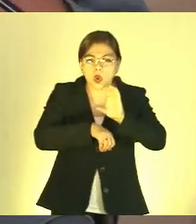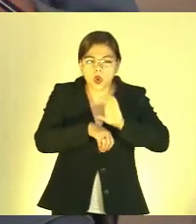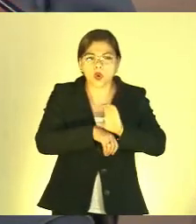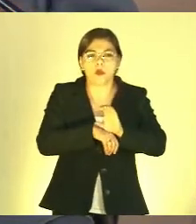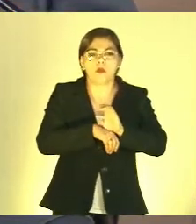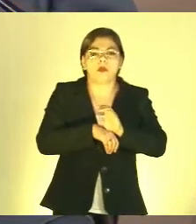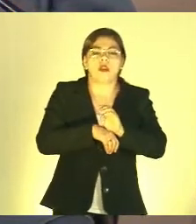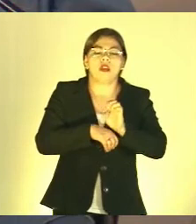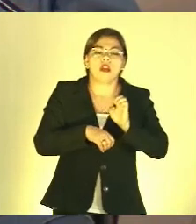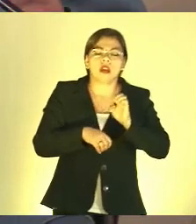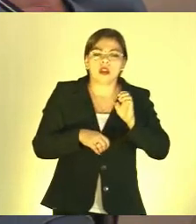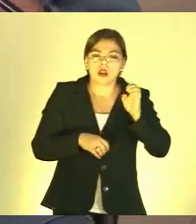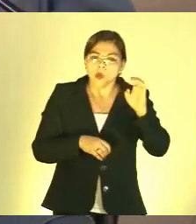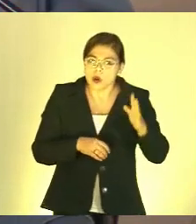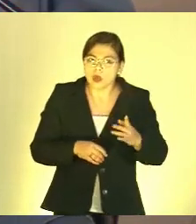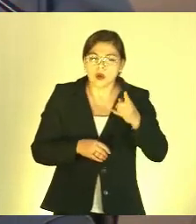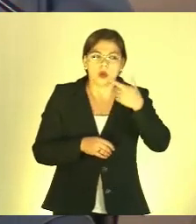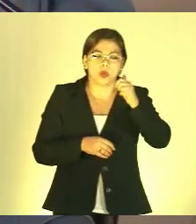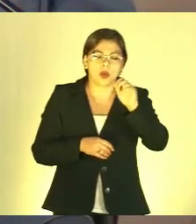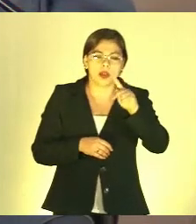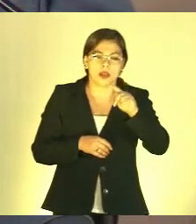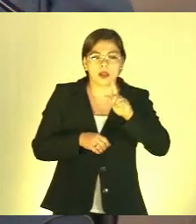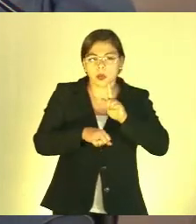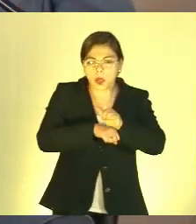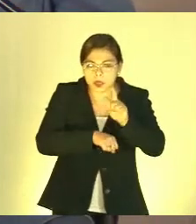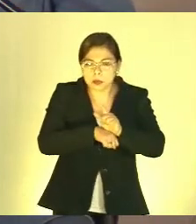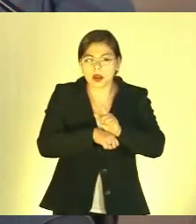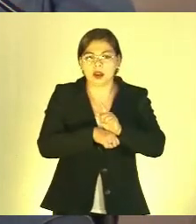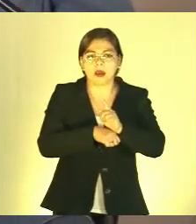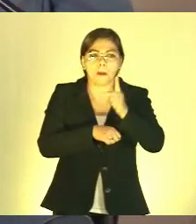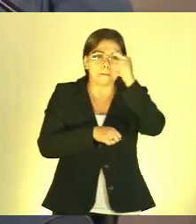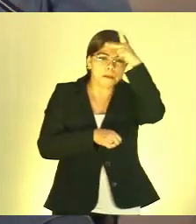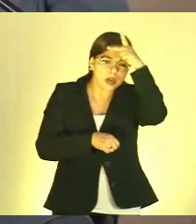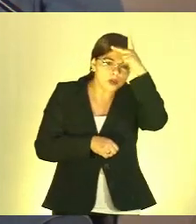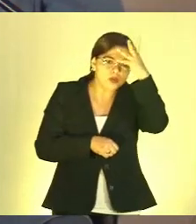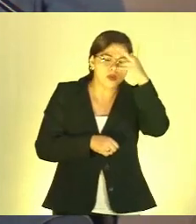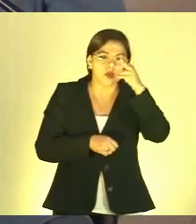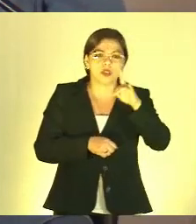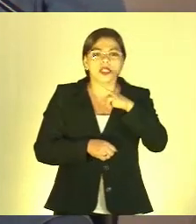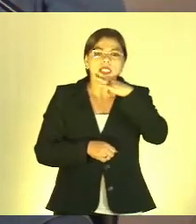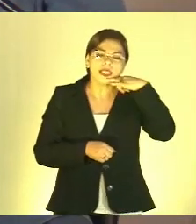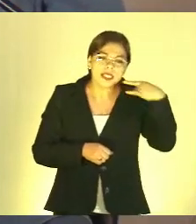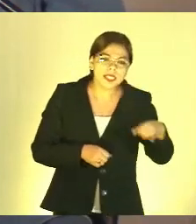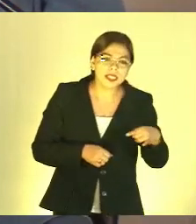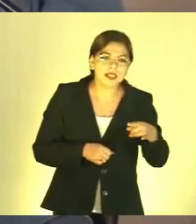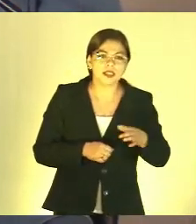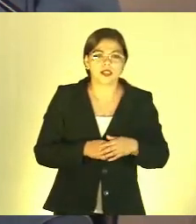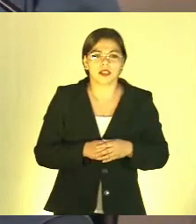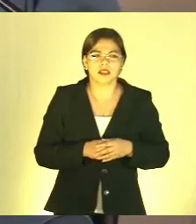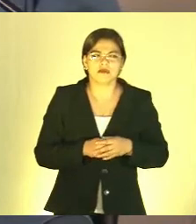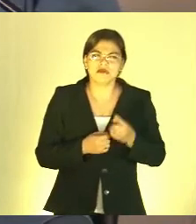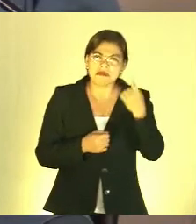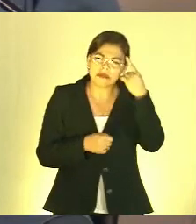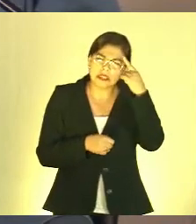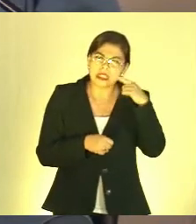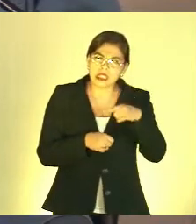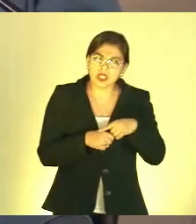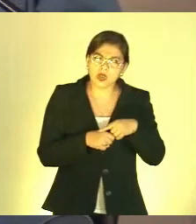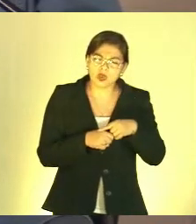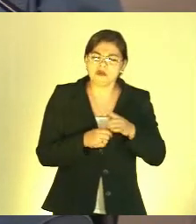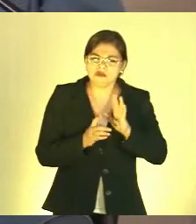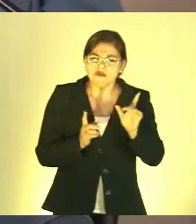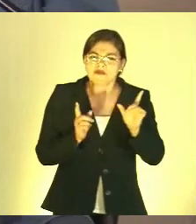Ecuador, Venezuela, Guatemala, Perú, Chile y creo que no me faltó